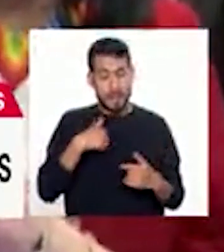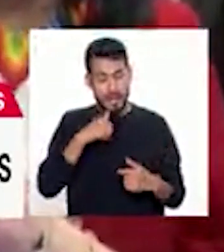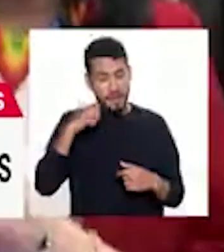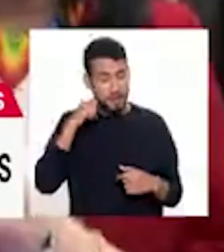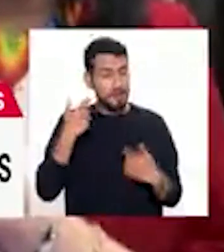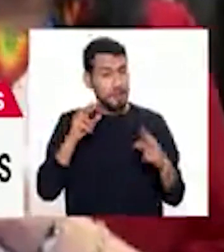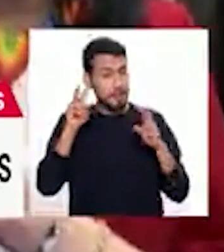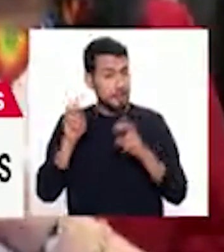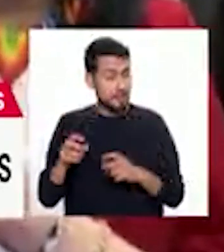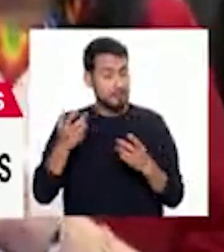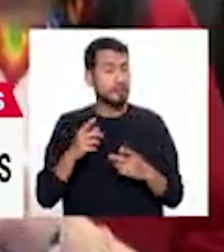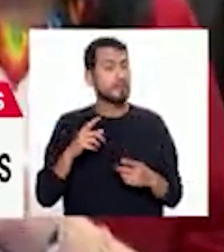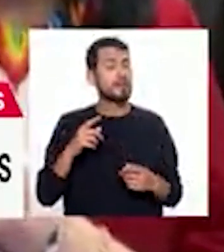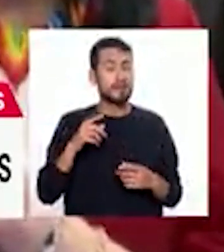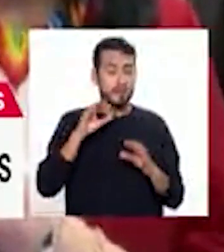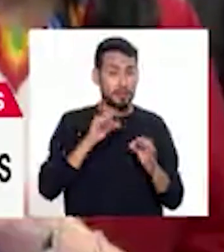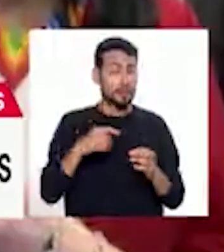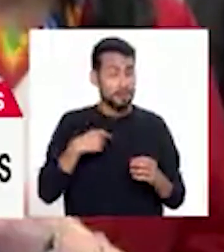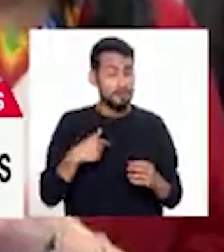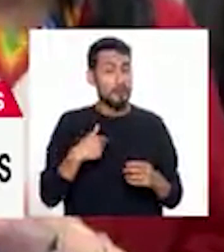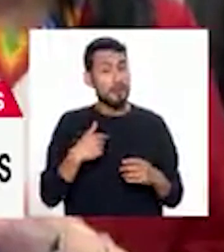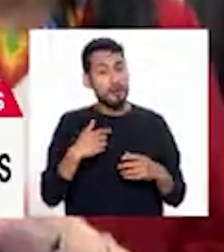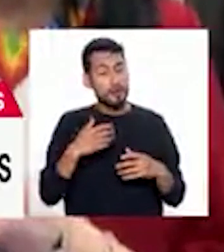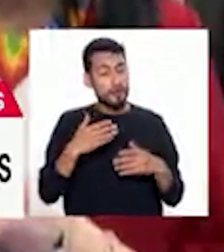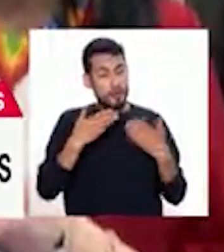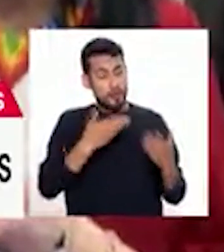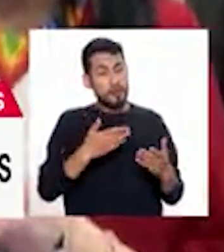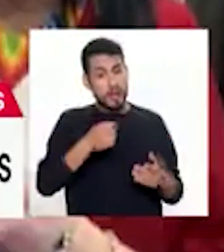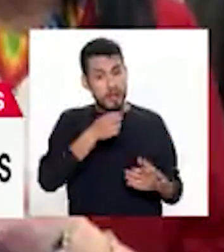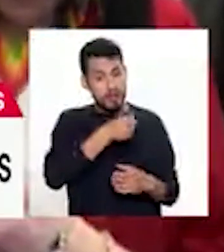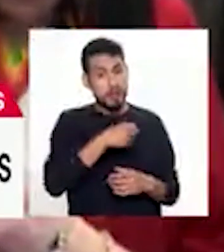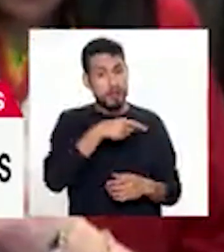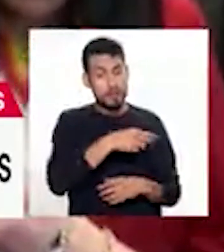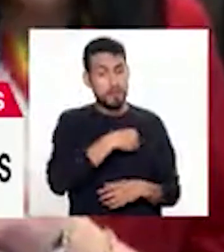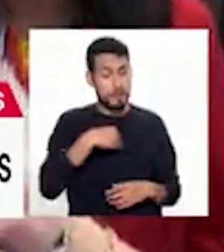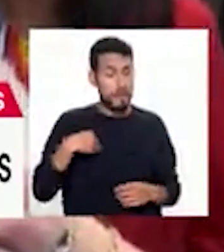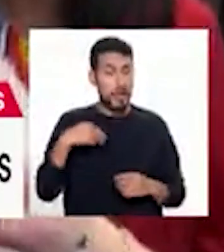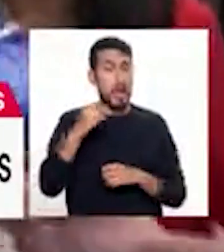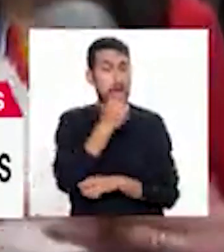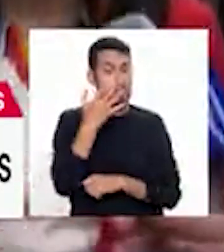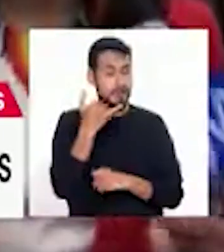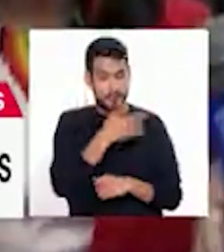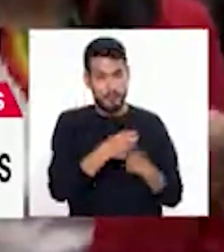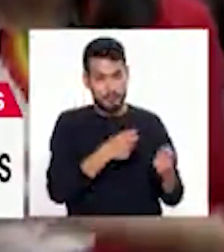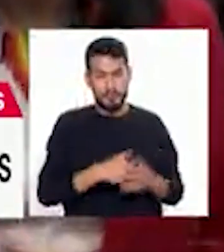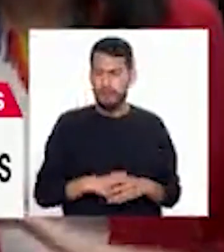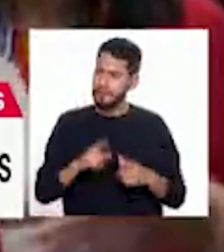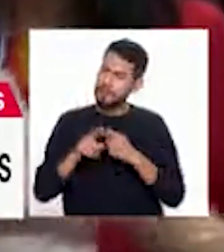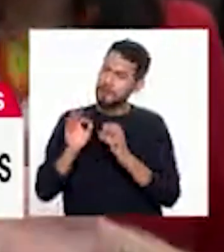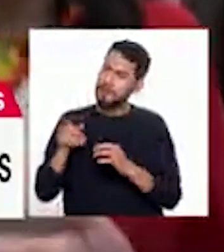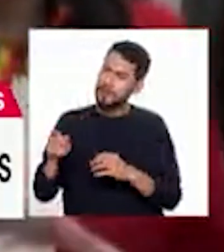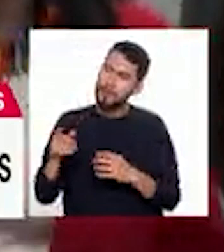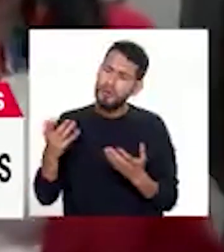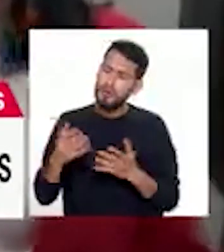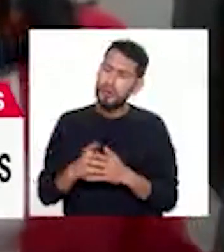planteado varios temas y entre ellas ella. Yo le voy a ceder en todo caso los micrófonos a nuestra ministra del Ambiente, que ella es la que está manejando los proyectos. Sí, pero después podemos jugar con